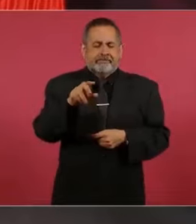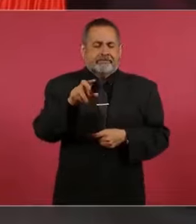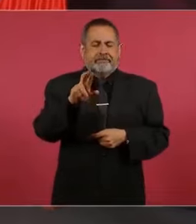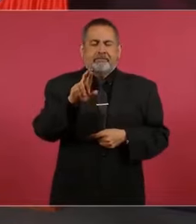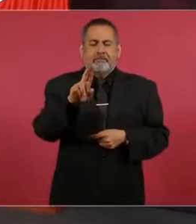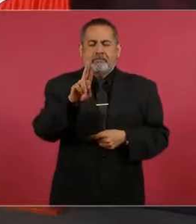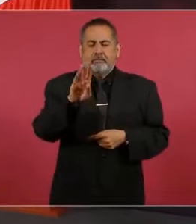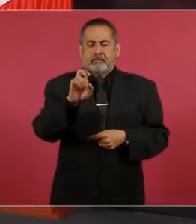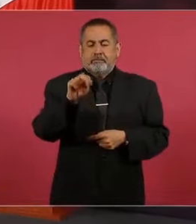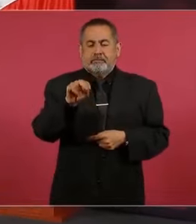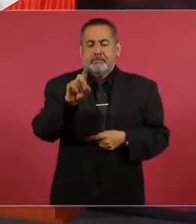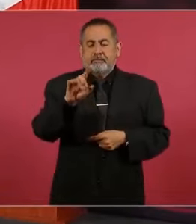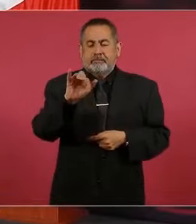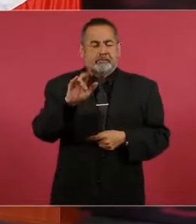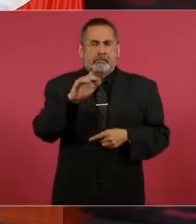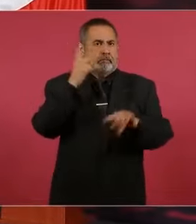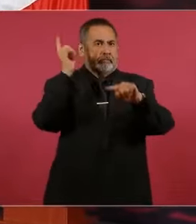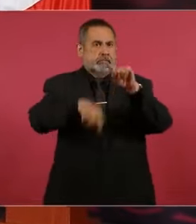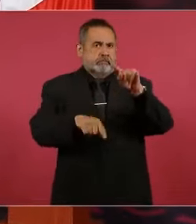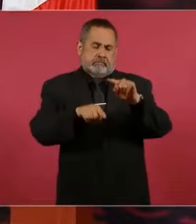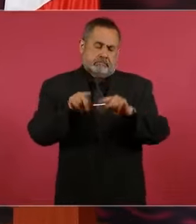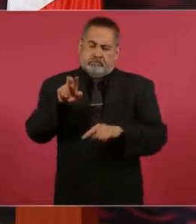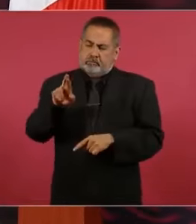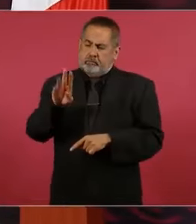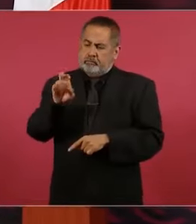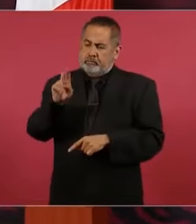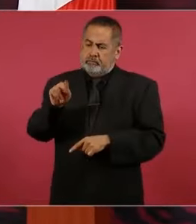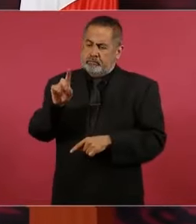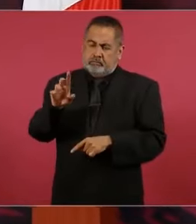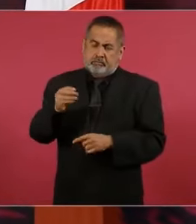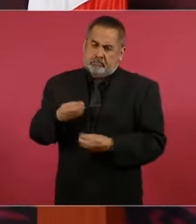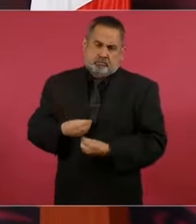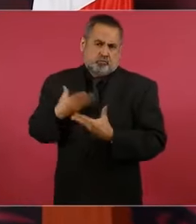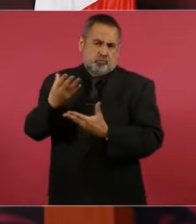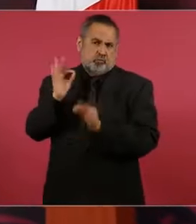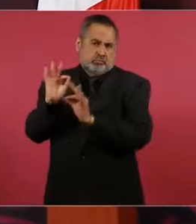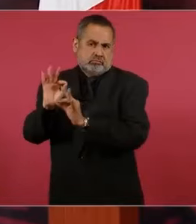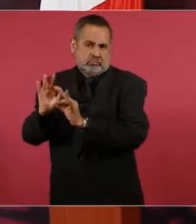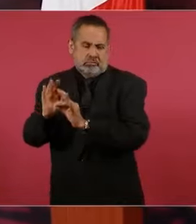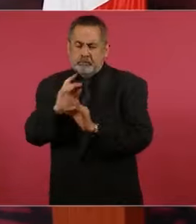a Rubén Darío? Es un gran poeta.